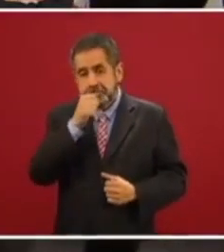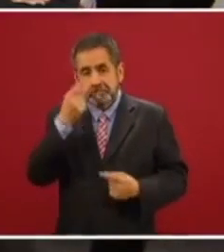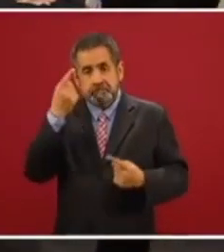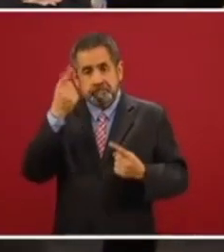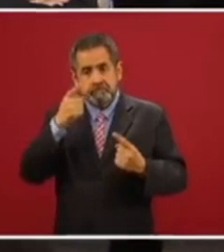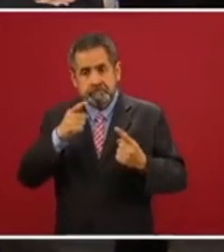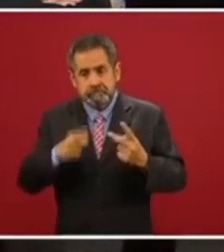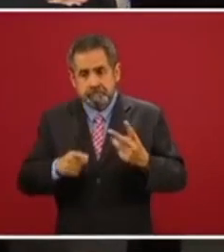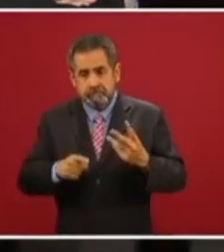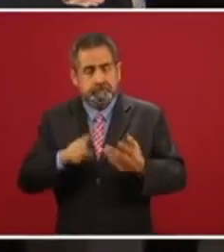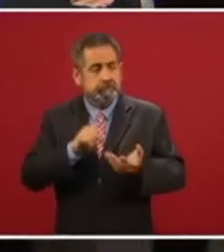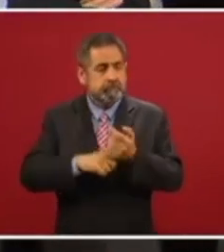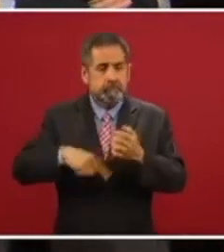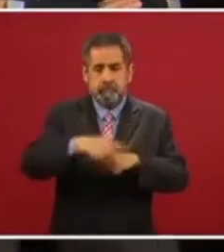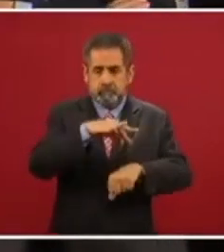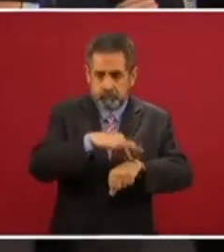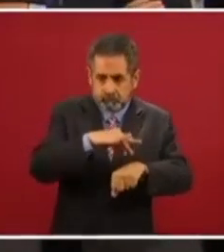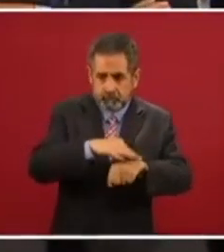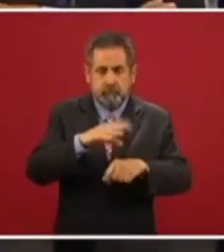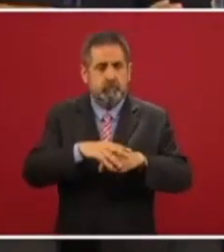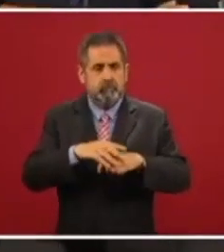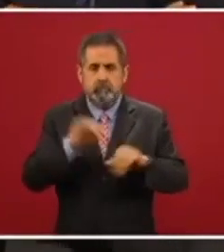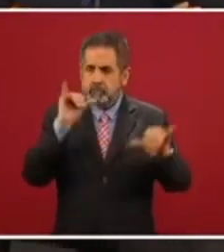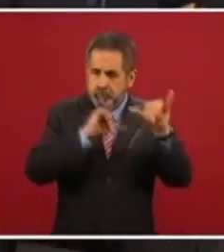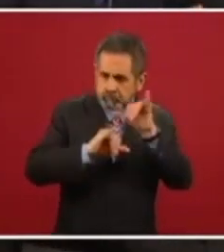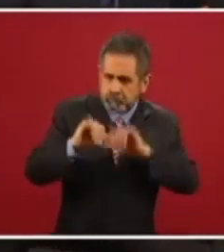los técnicos, de los médicos y de los científicos.